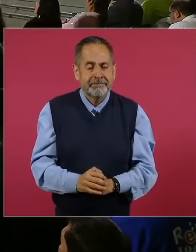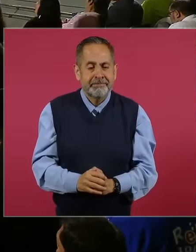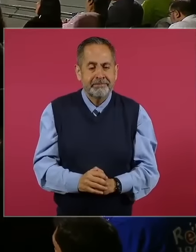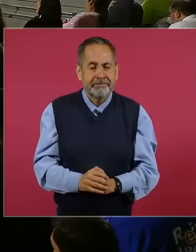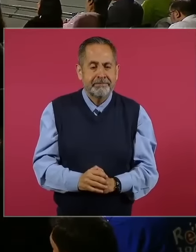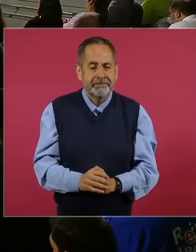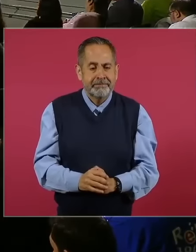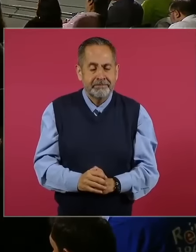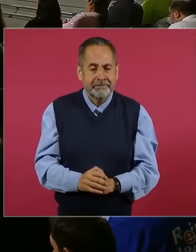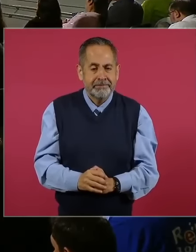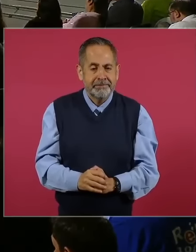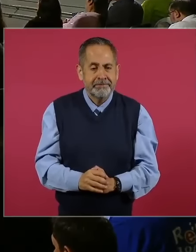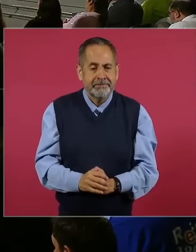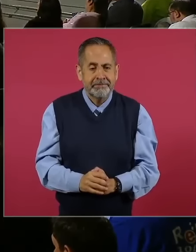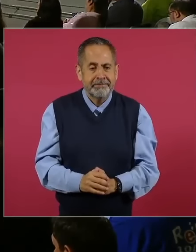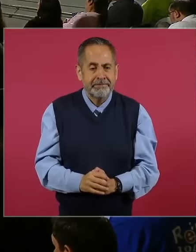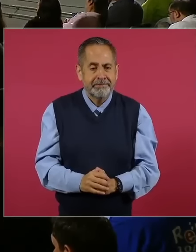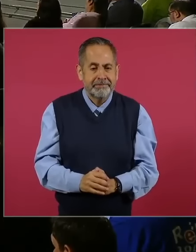Adelante.